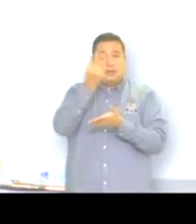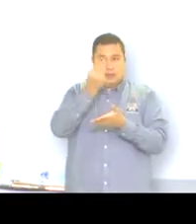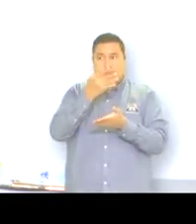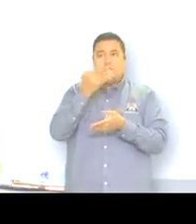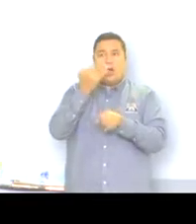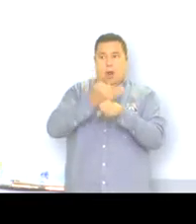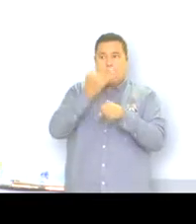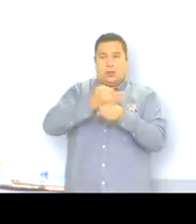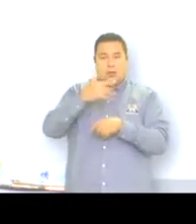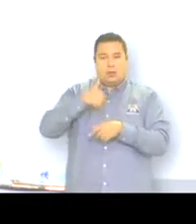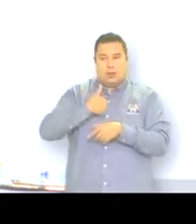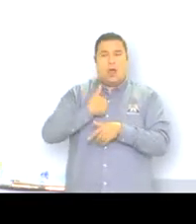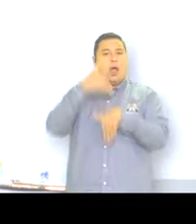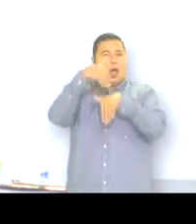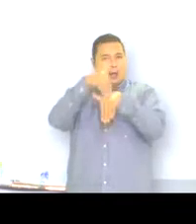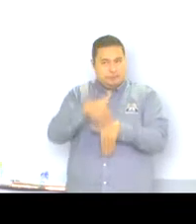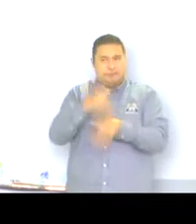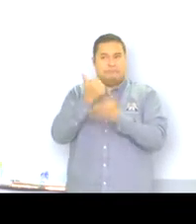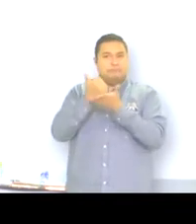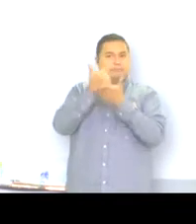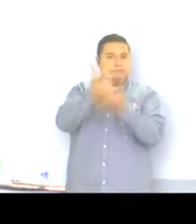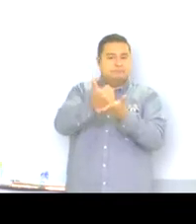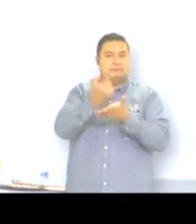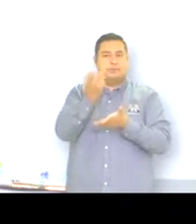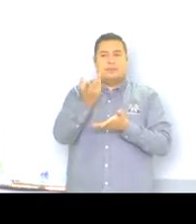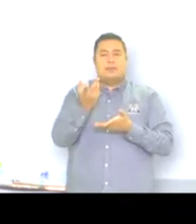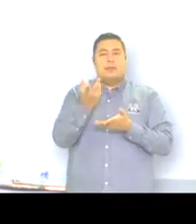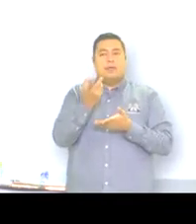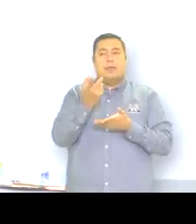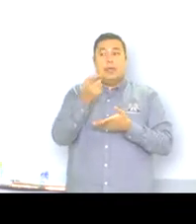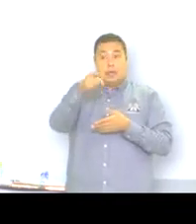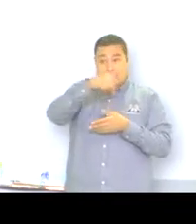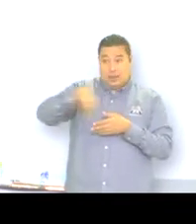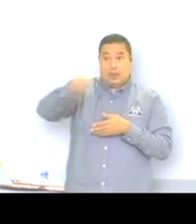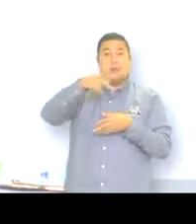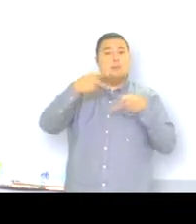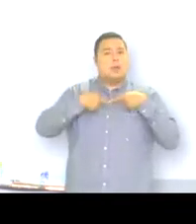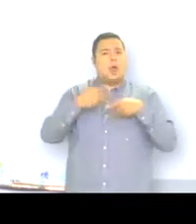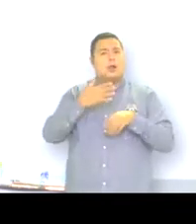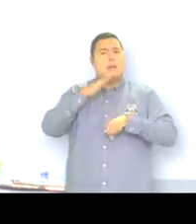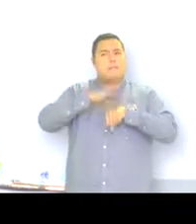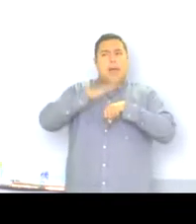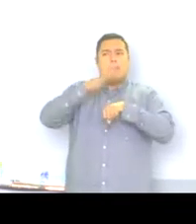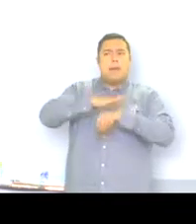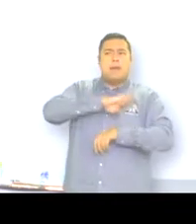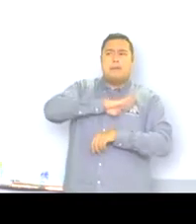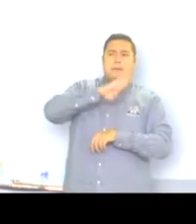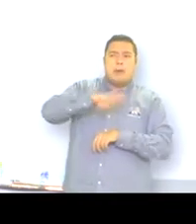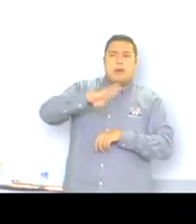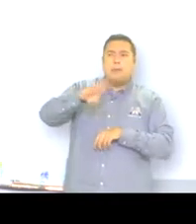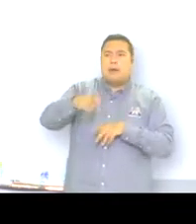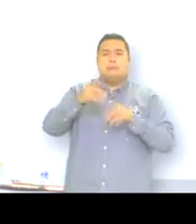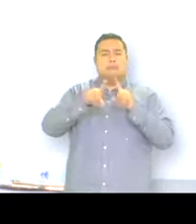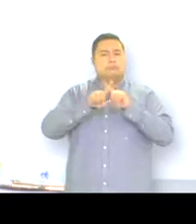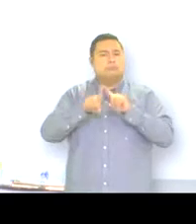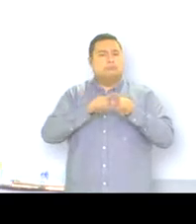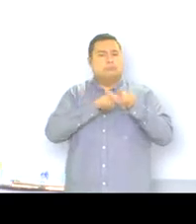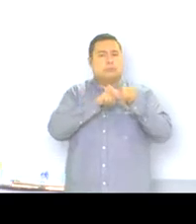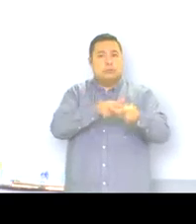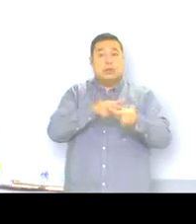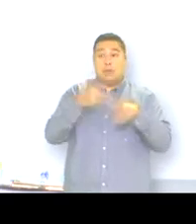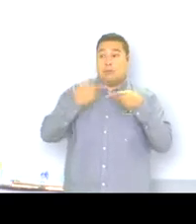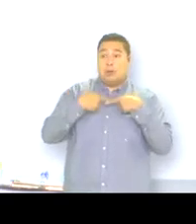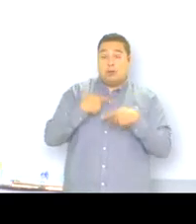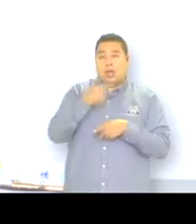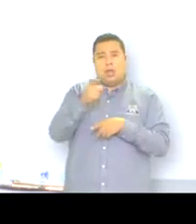Tenemos que ayudar y realmente vamos a hacerlo por aquellas personas que desafortunadamente están perdiendo la vida, porque es a quienes afectamos. Personas